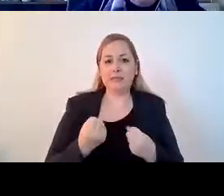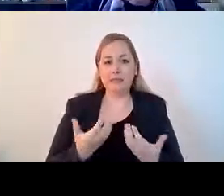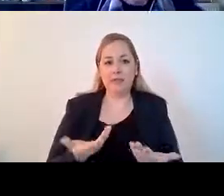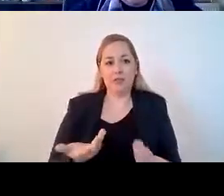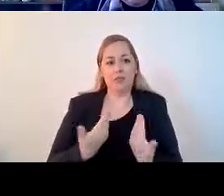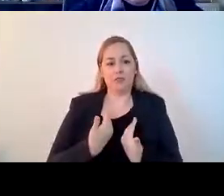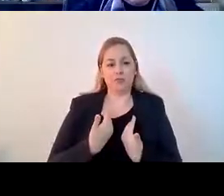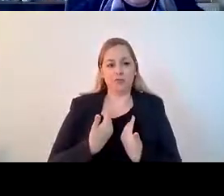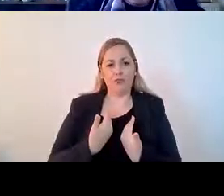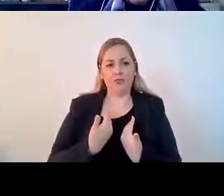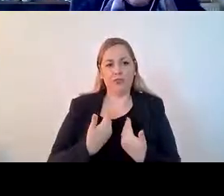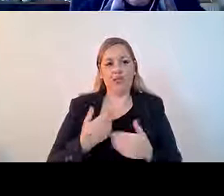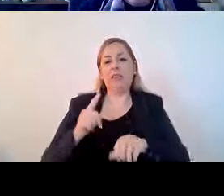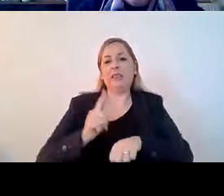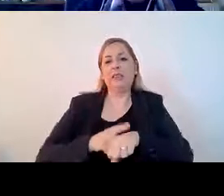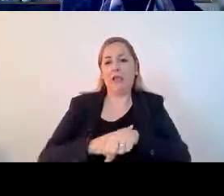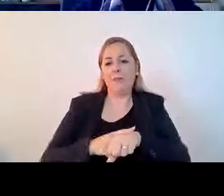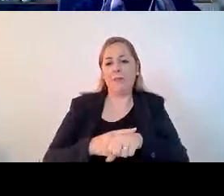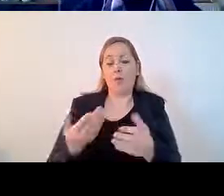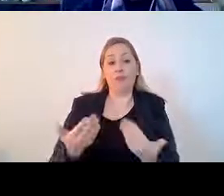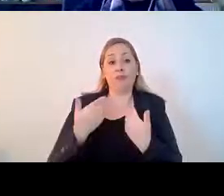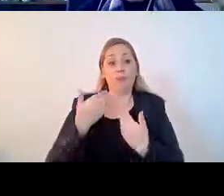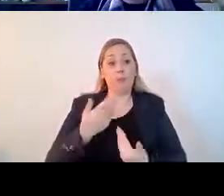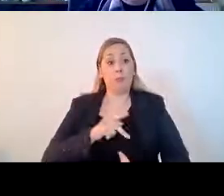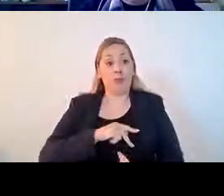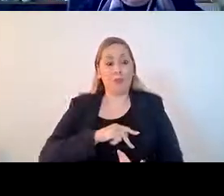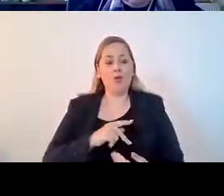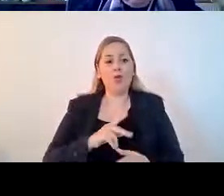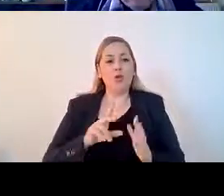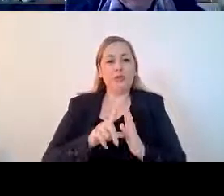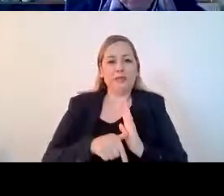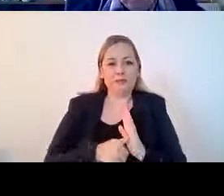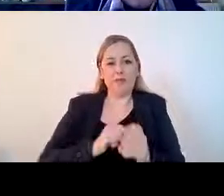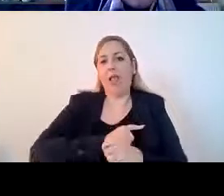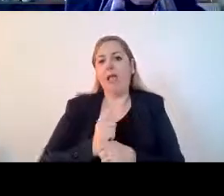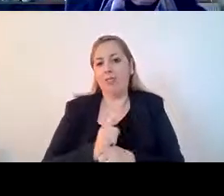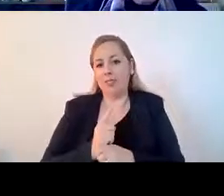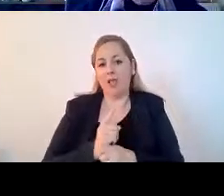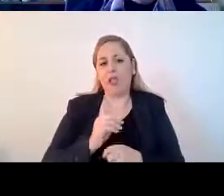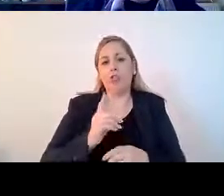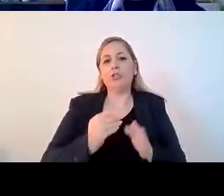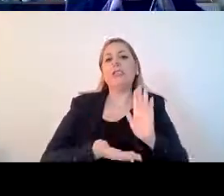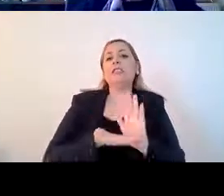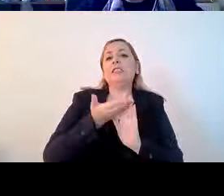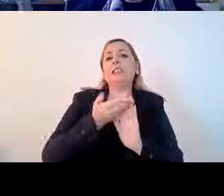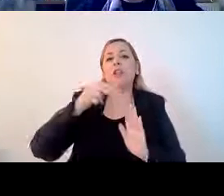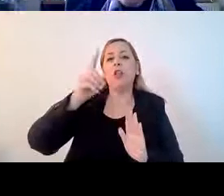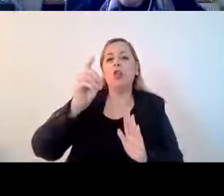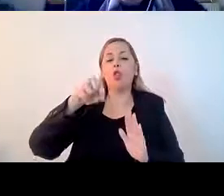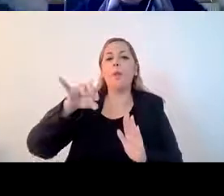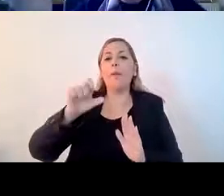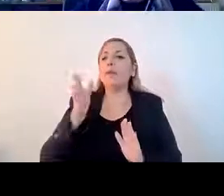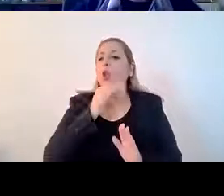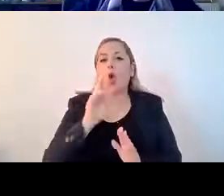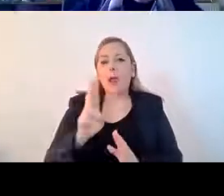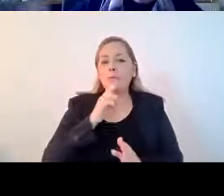recompensa. Este va a estar asociada a la alteración en los niveles de dopamina. Si no recibe inmediatamente respuesta,